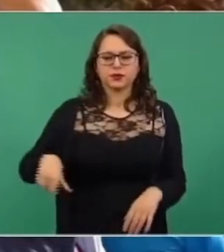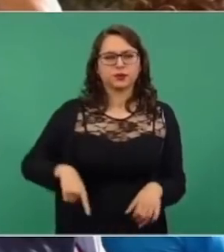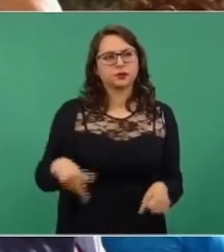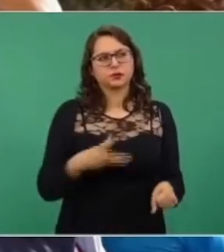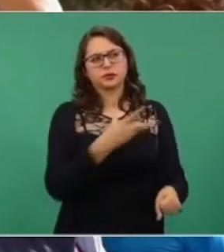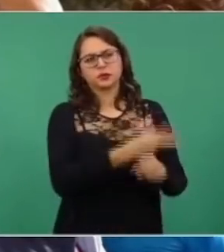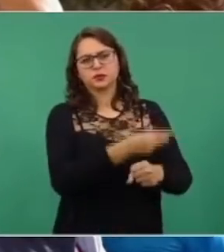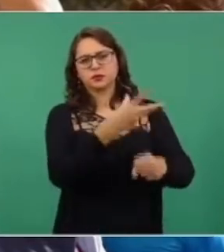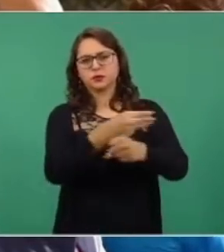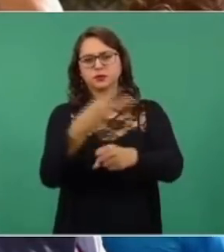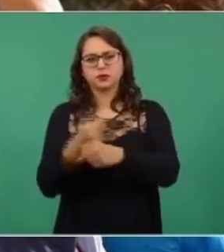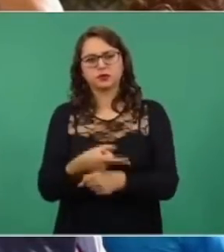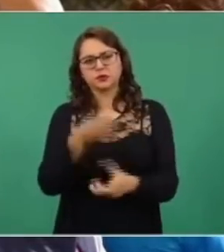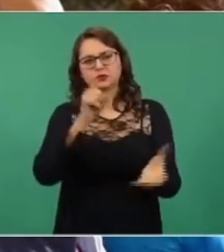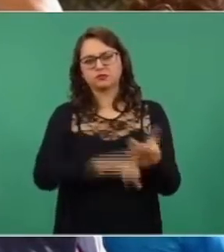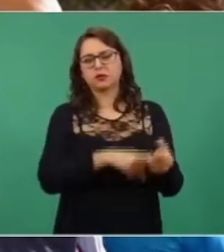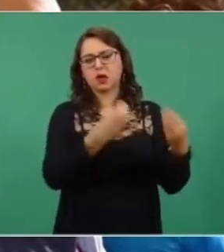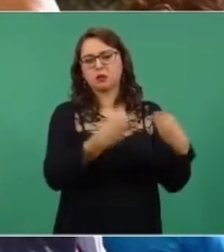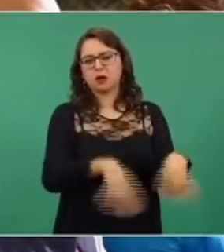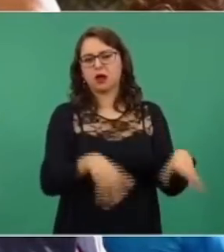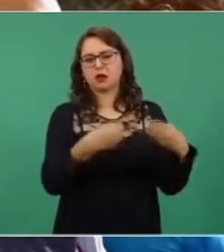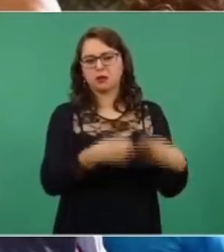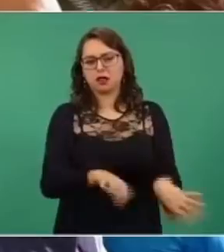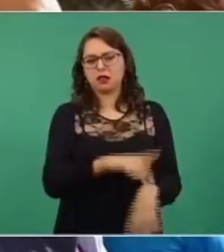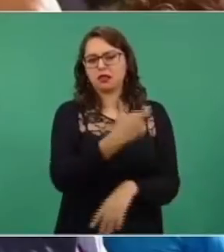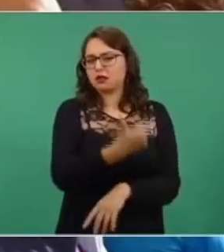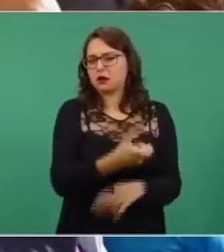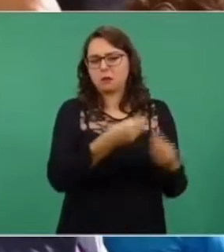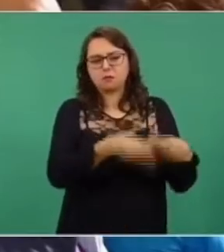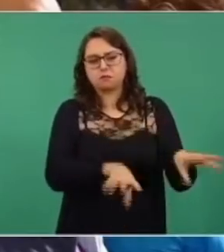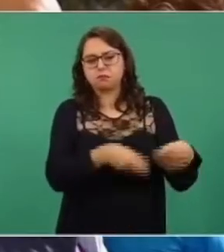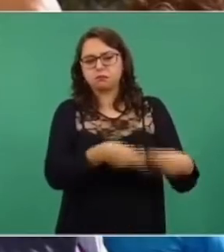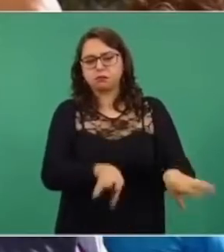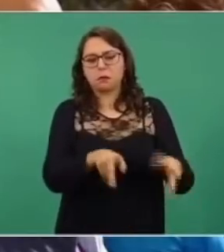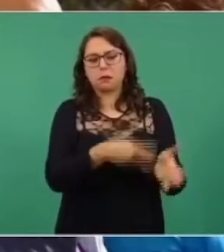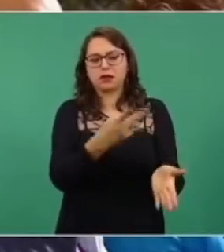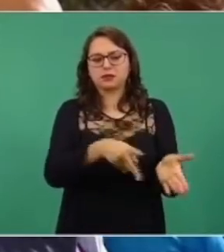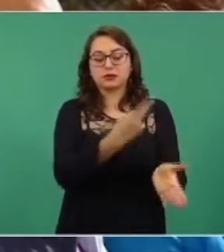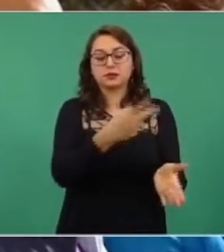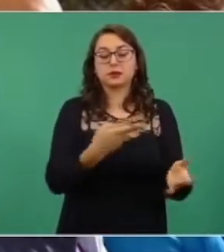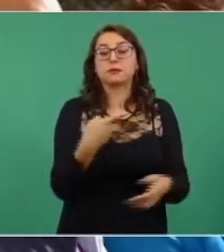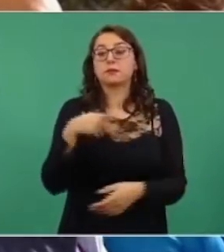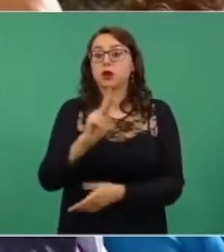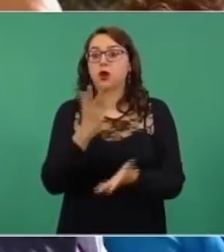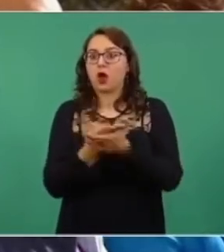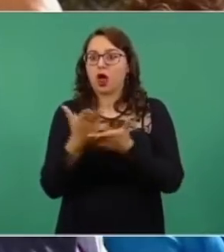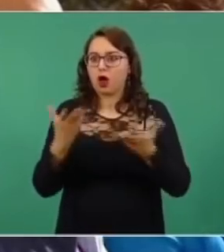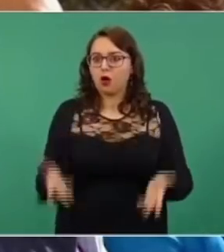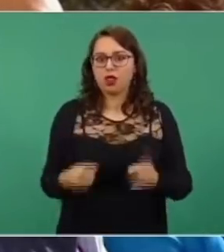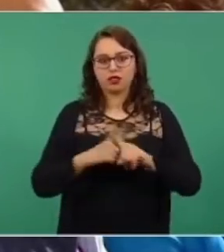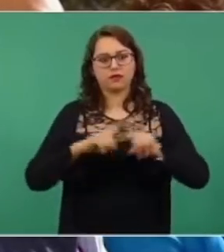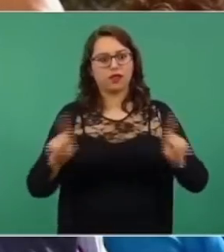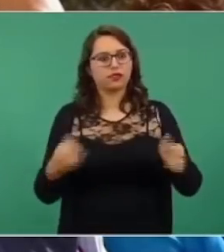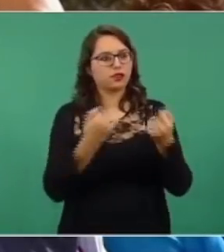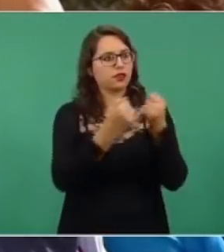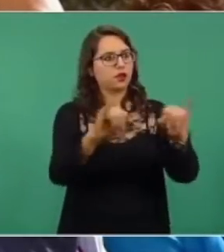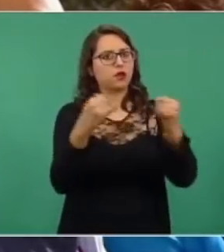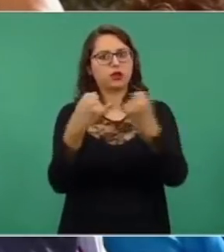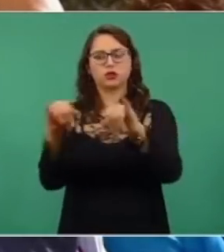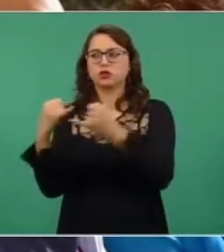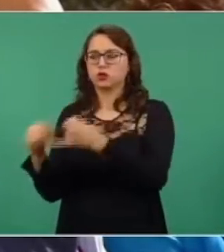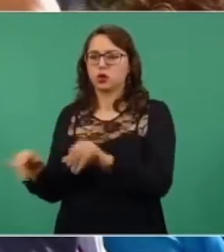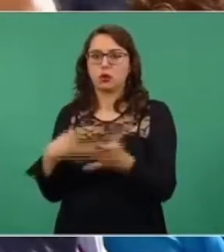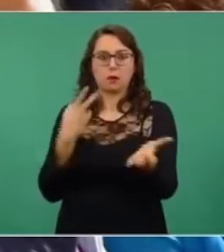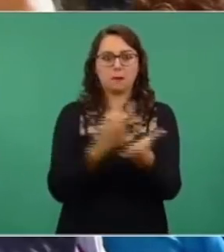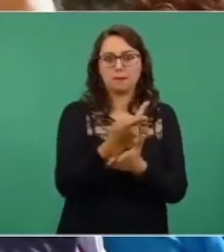usted mismo ha hecho giras inaugurando, revisando avances, y encontré este dato, presidente, y es a lo que yo